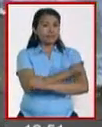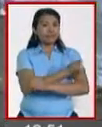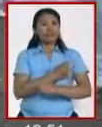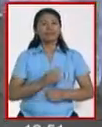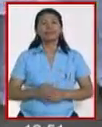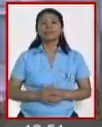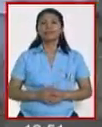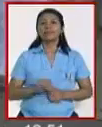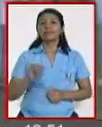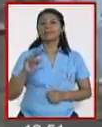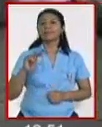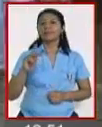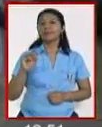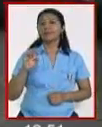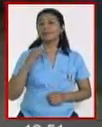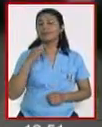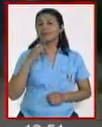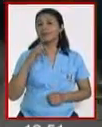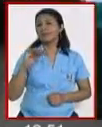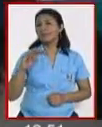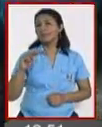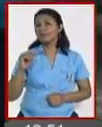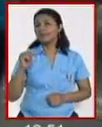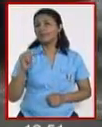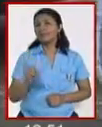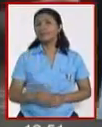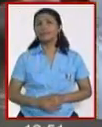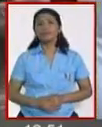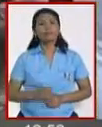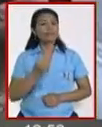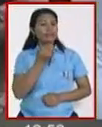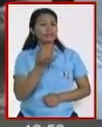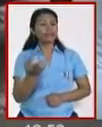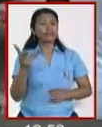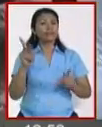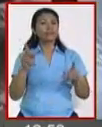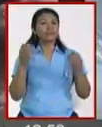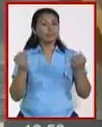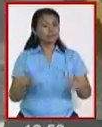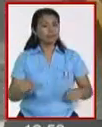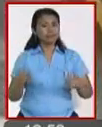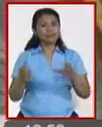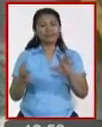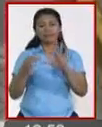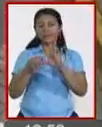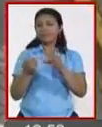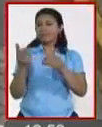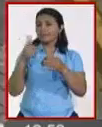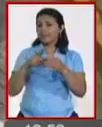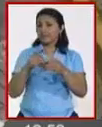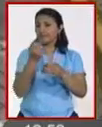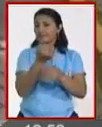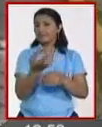interinas que están en las diferentes regionales. ¿Cualquier ciudadano podría afiliarse a un seguro? Claro que sí.